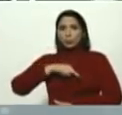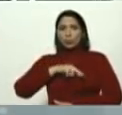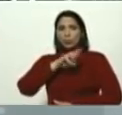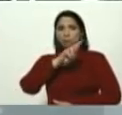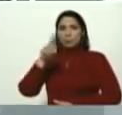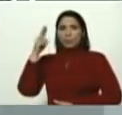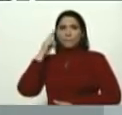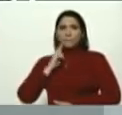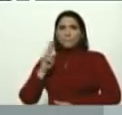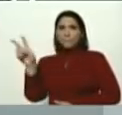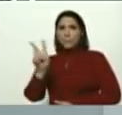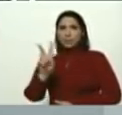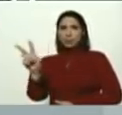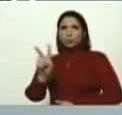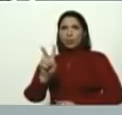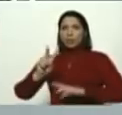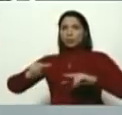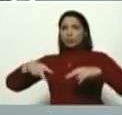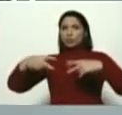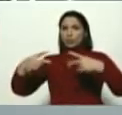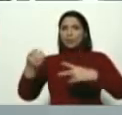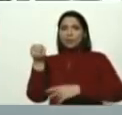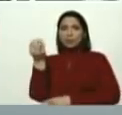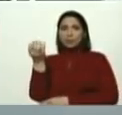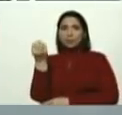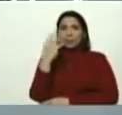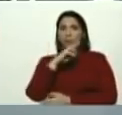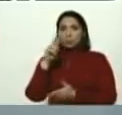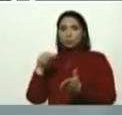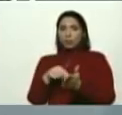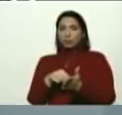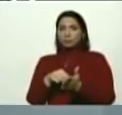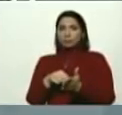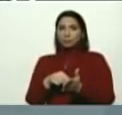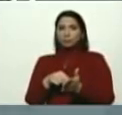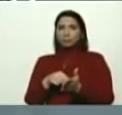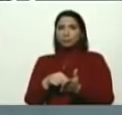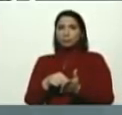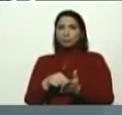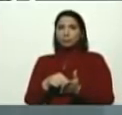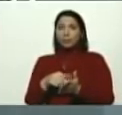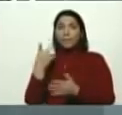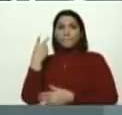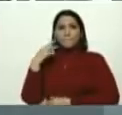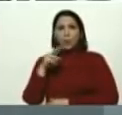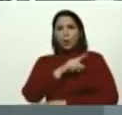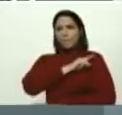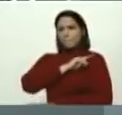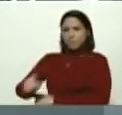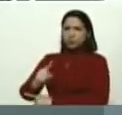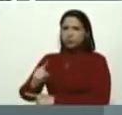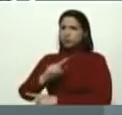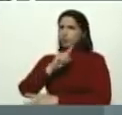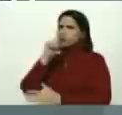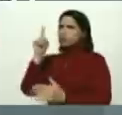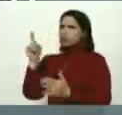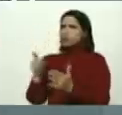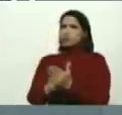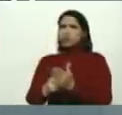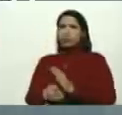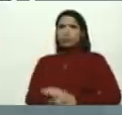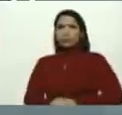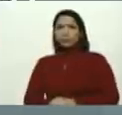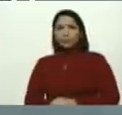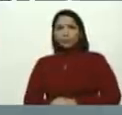República Bolivariana de Venezuela, una nueva Asamblea Nacional que por obligación absoluta,